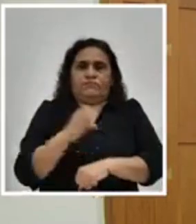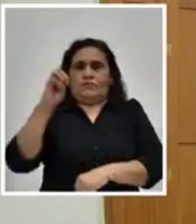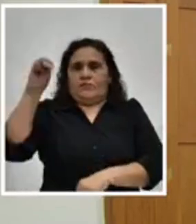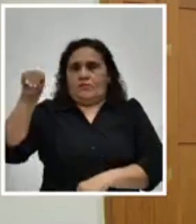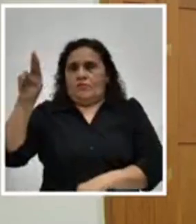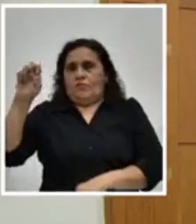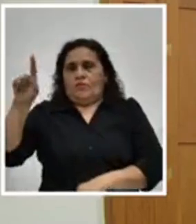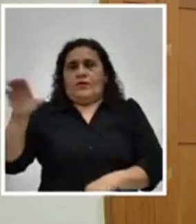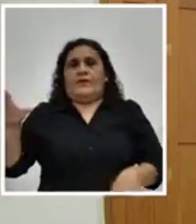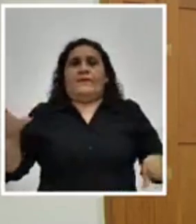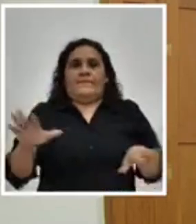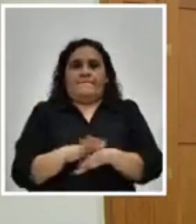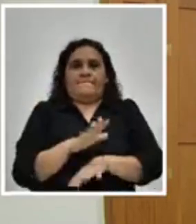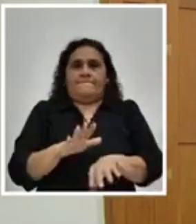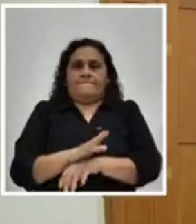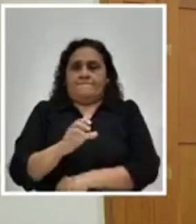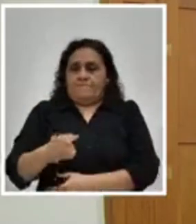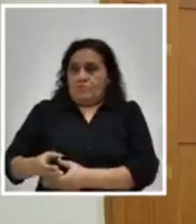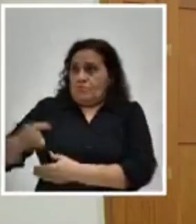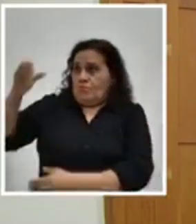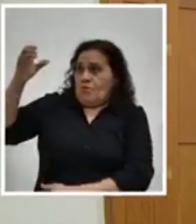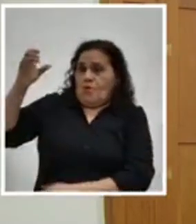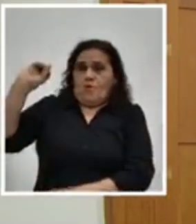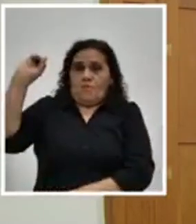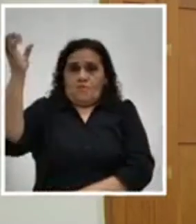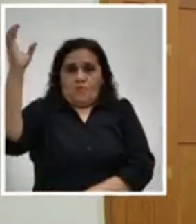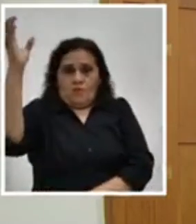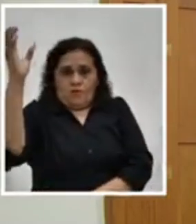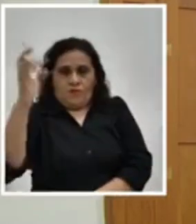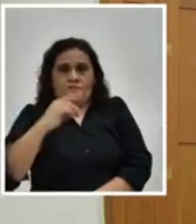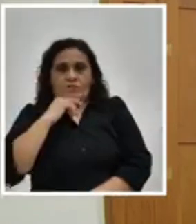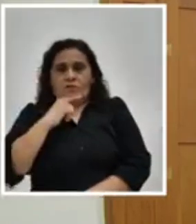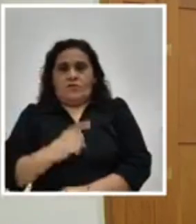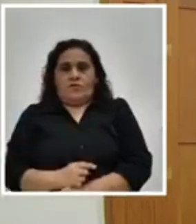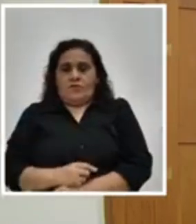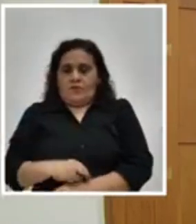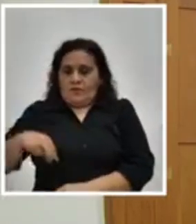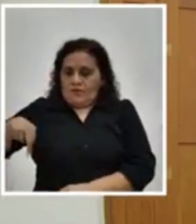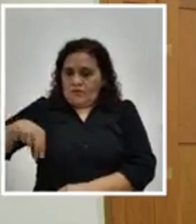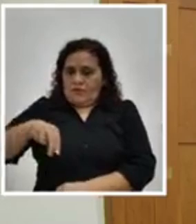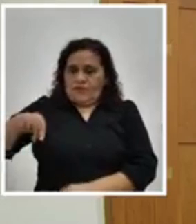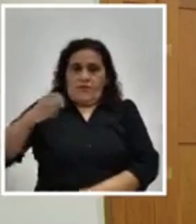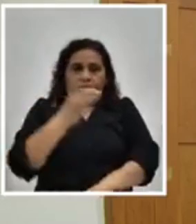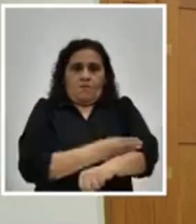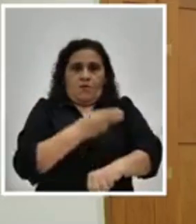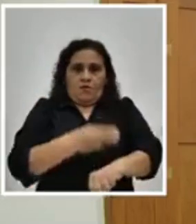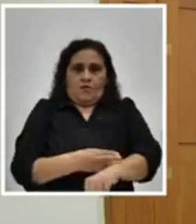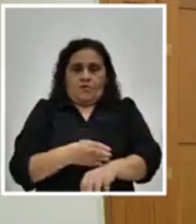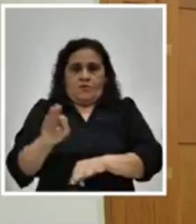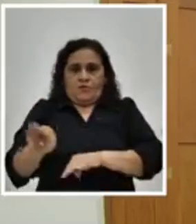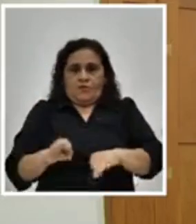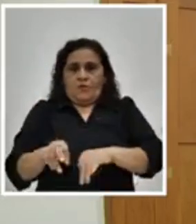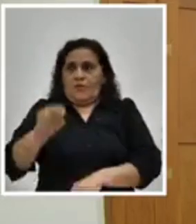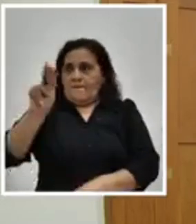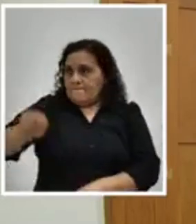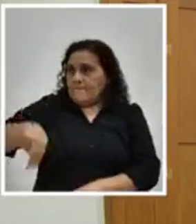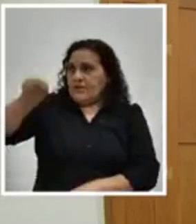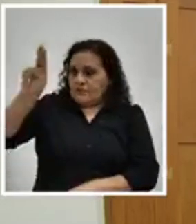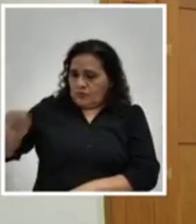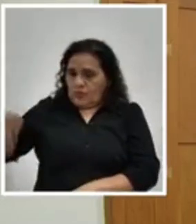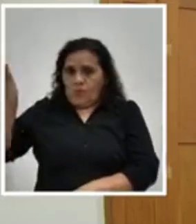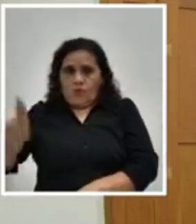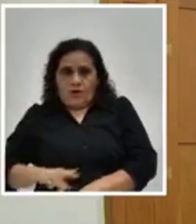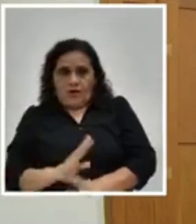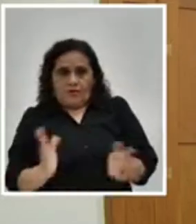de postes y luminarias, junto con mejoras en el andador de madera y trabajos de pintura en general.